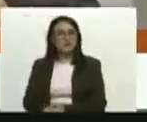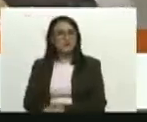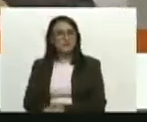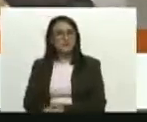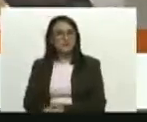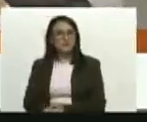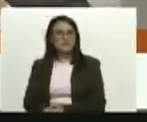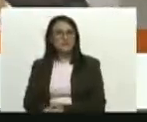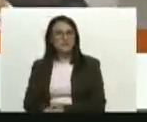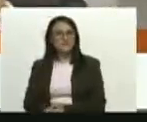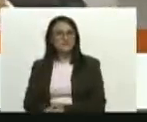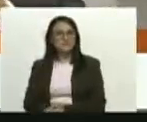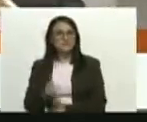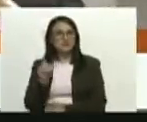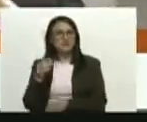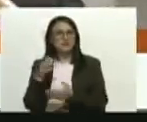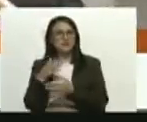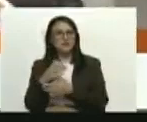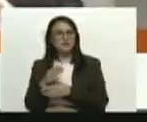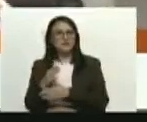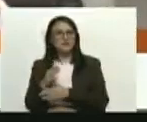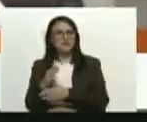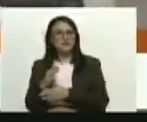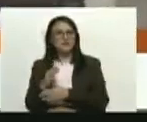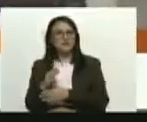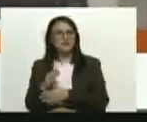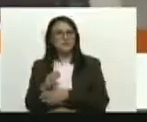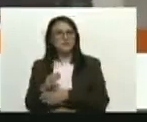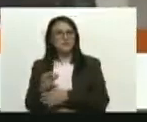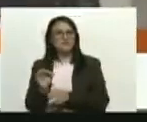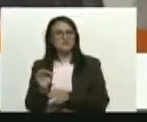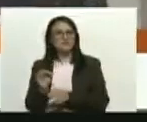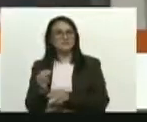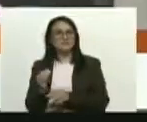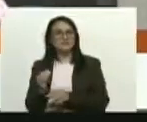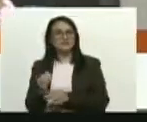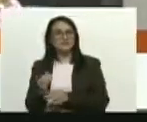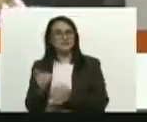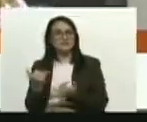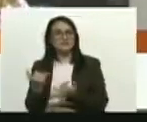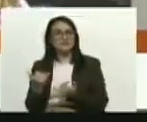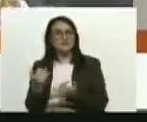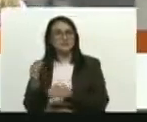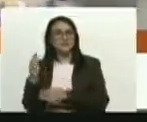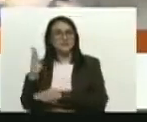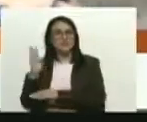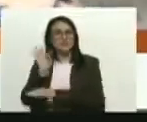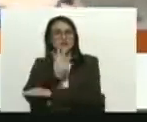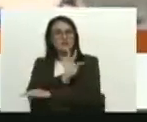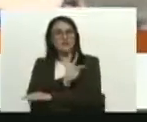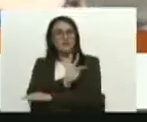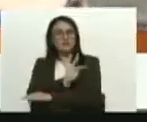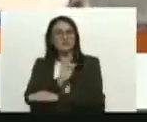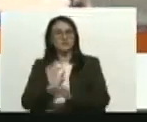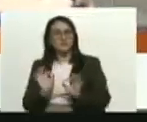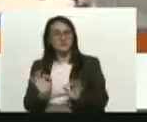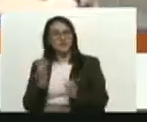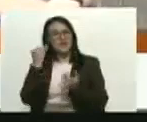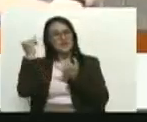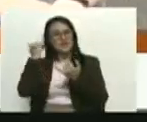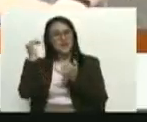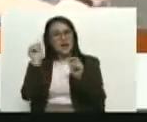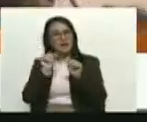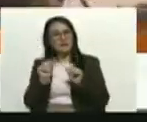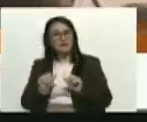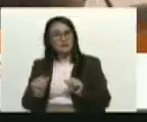ce public, con este público nos démarches artistiques y nuestras ideas